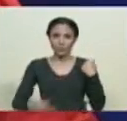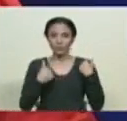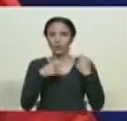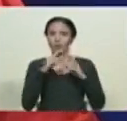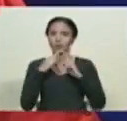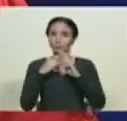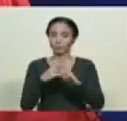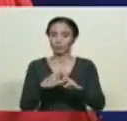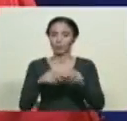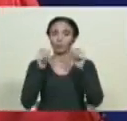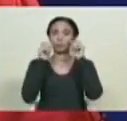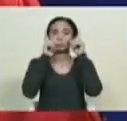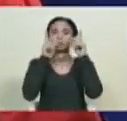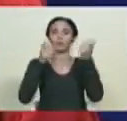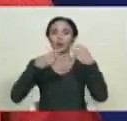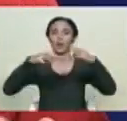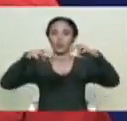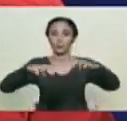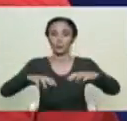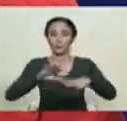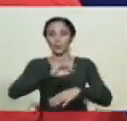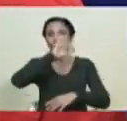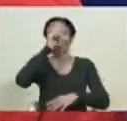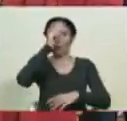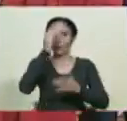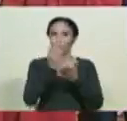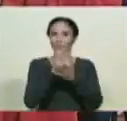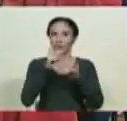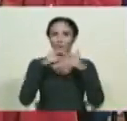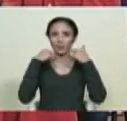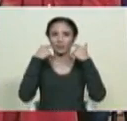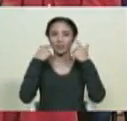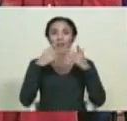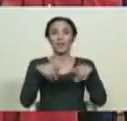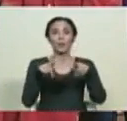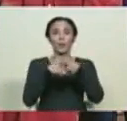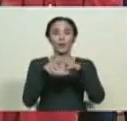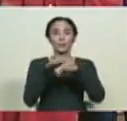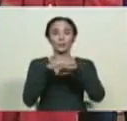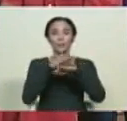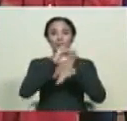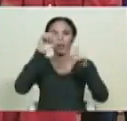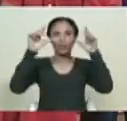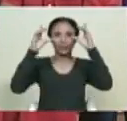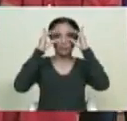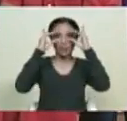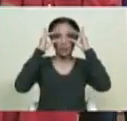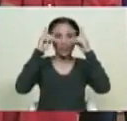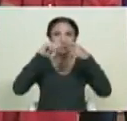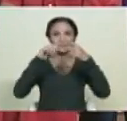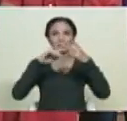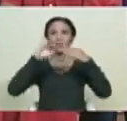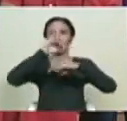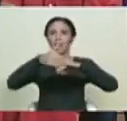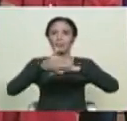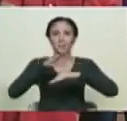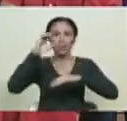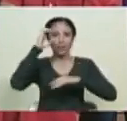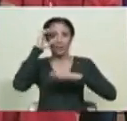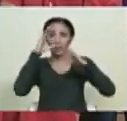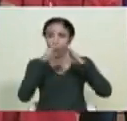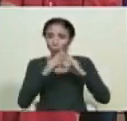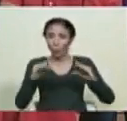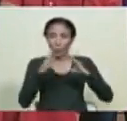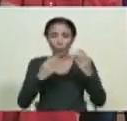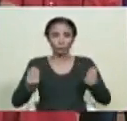gran influencia en esas reuniones. Jorge va con una sonrisa y Delcy con otra sonrisa y Elías y todo lo que vamos a ir con